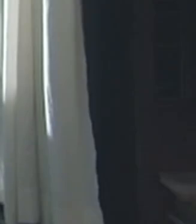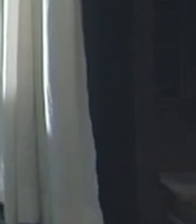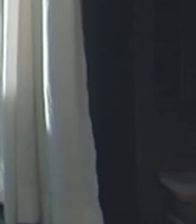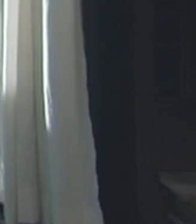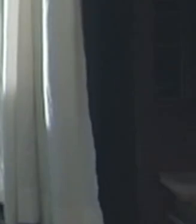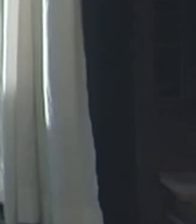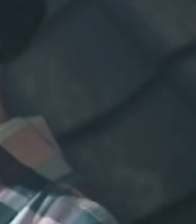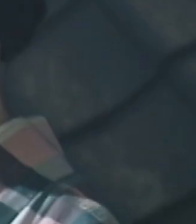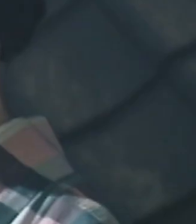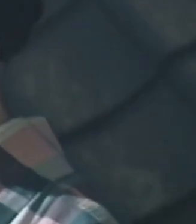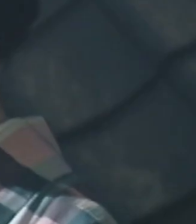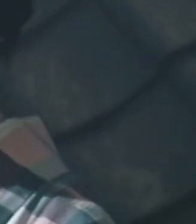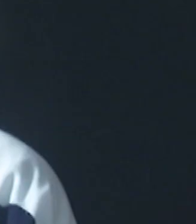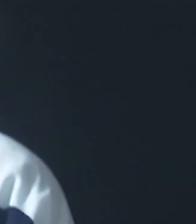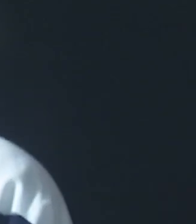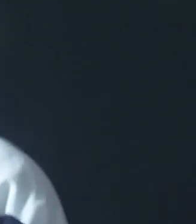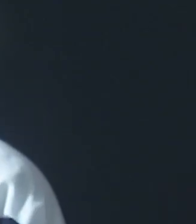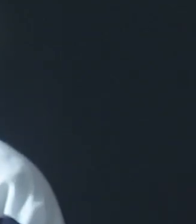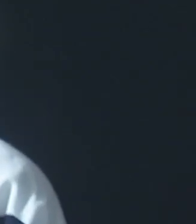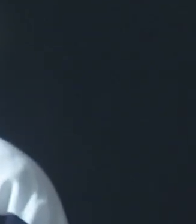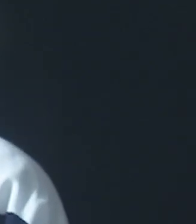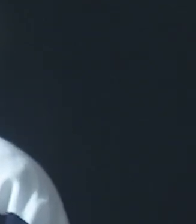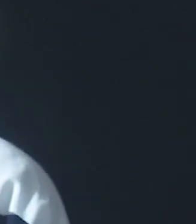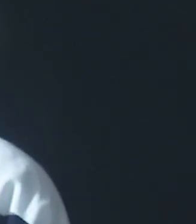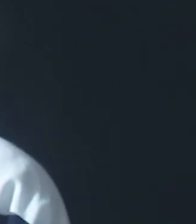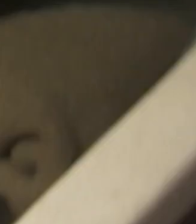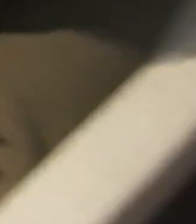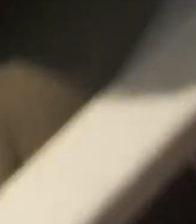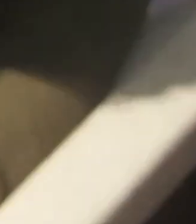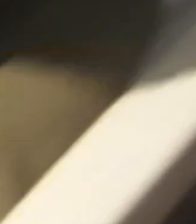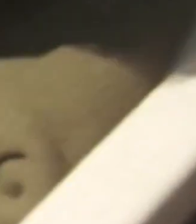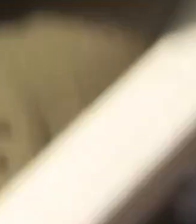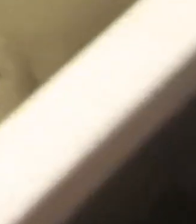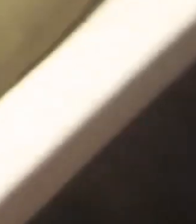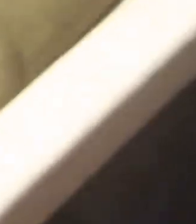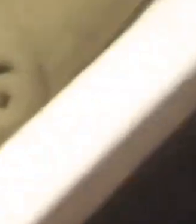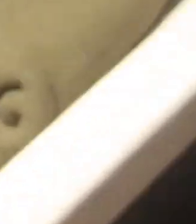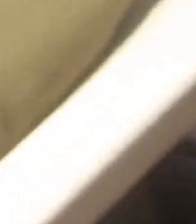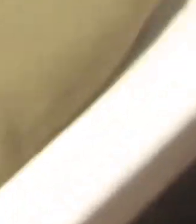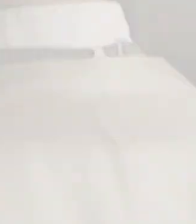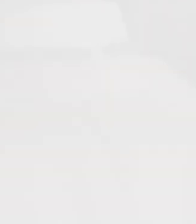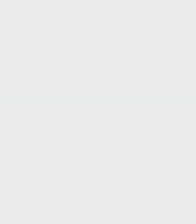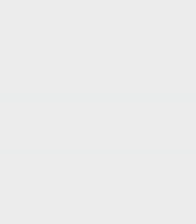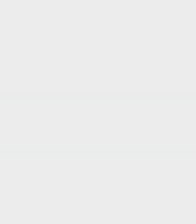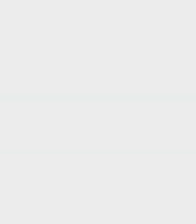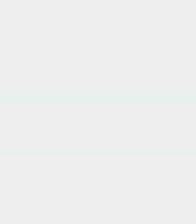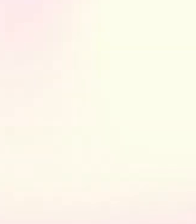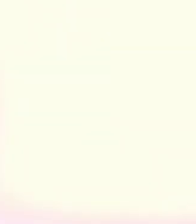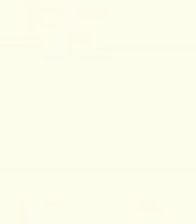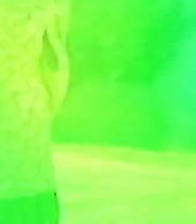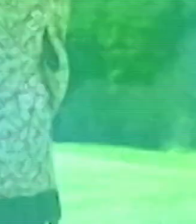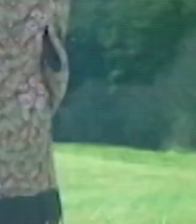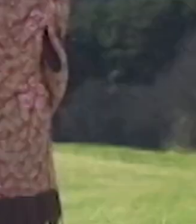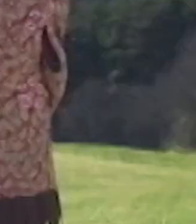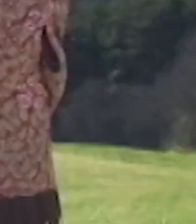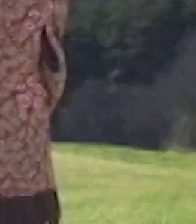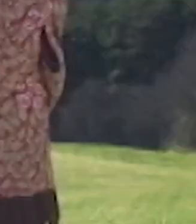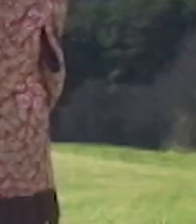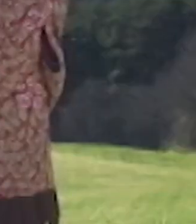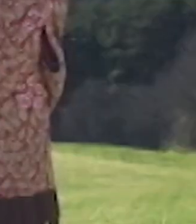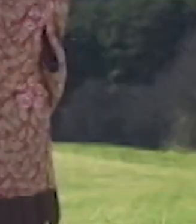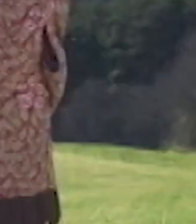Pero no todos comparten el entusiasmo. En Berdiansk, que tenía más de 100.000 habitantes antes de la llegada de los rusos, unos 30.000